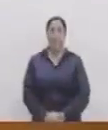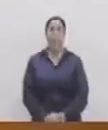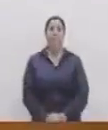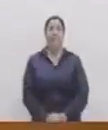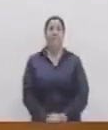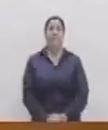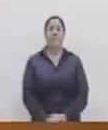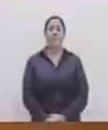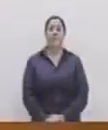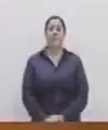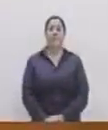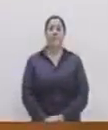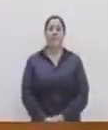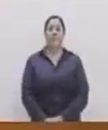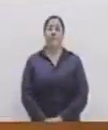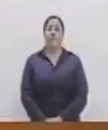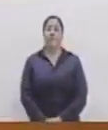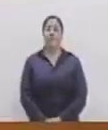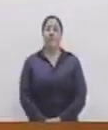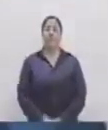observar a tu alrededor.